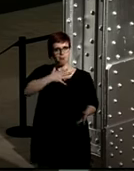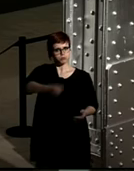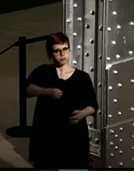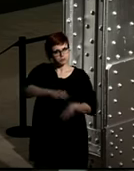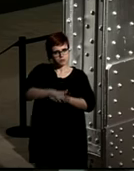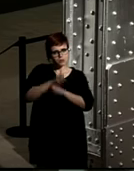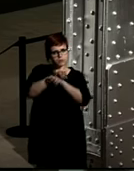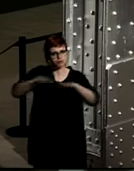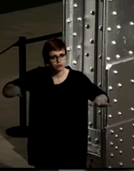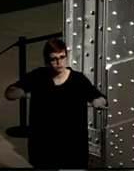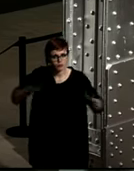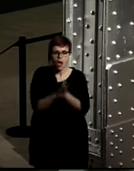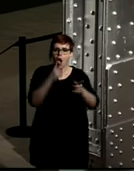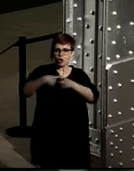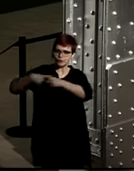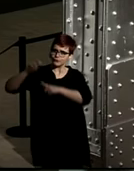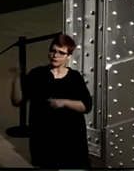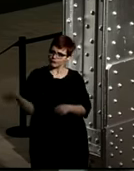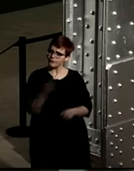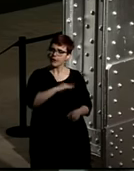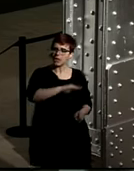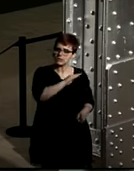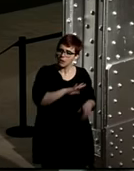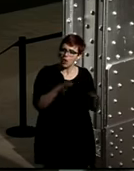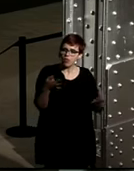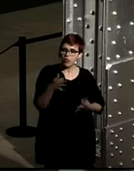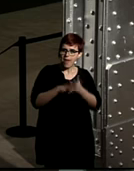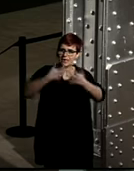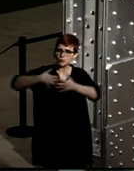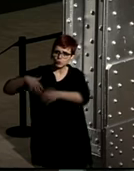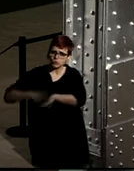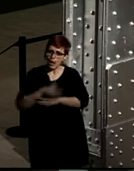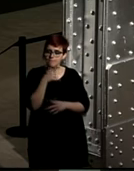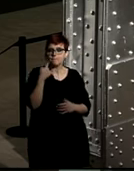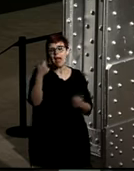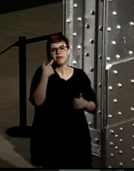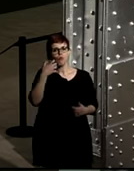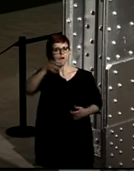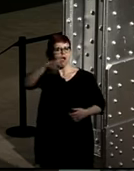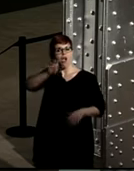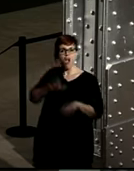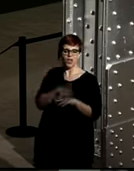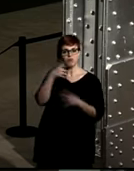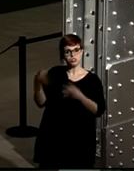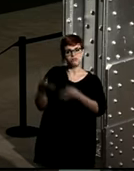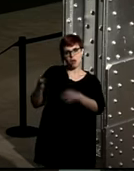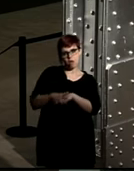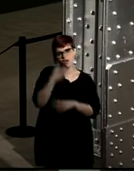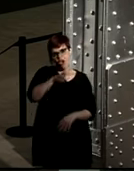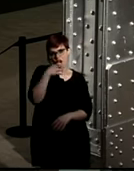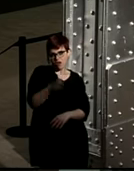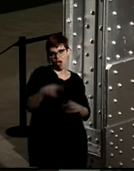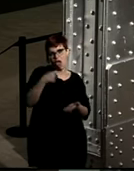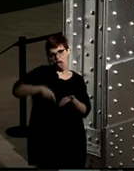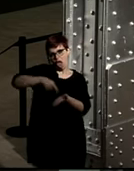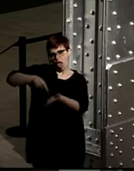llevan. Entonces, son muchas cosas, pero deberíamos tener más industria. Pero no es una queja, no es... Ya estamos los de siempre quejándonos y tal, no